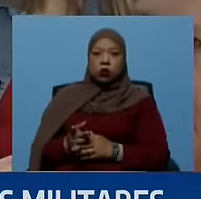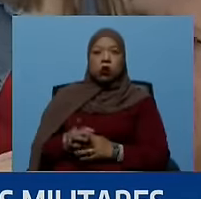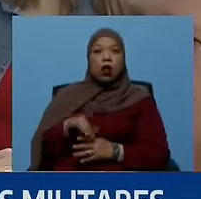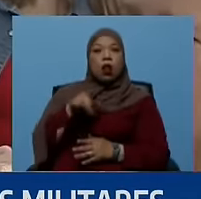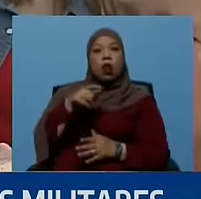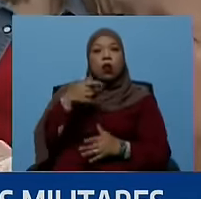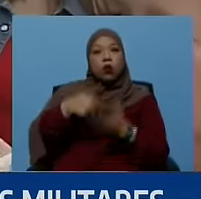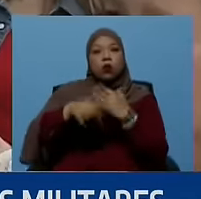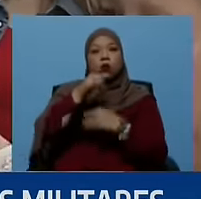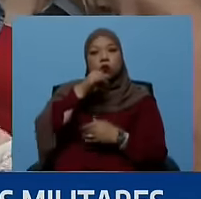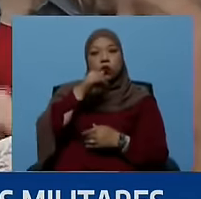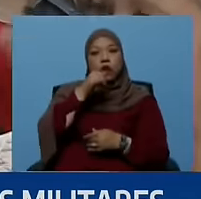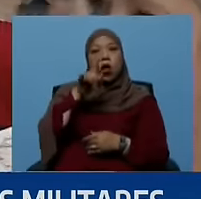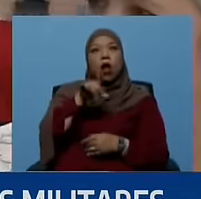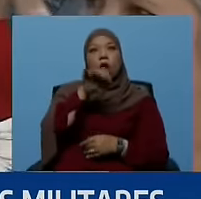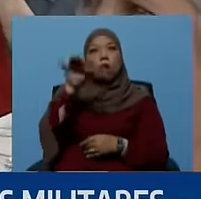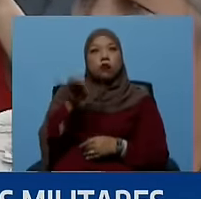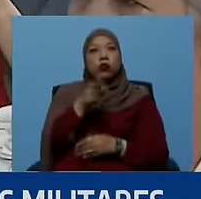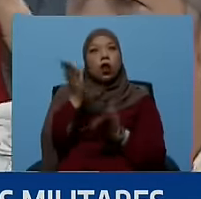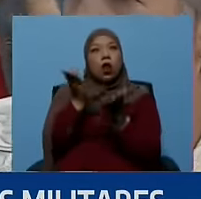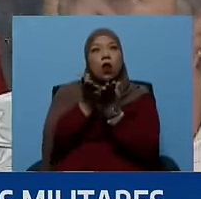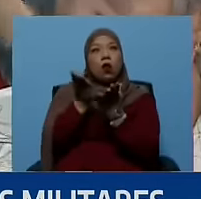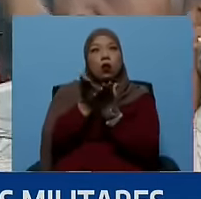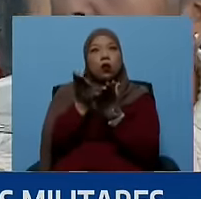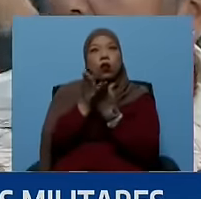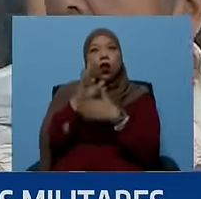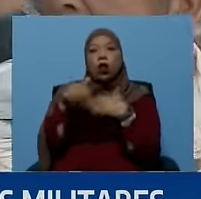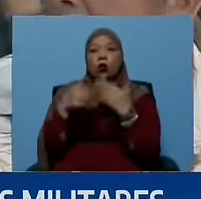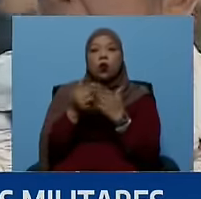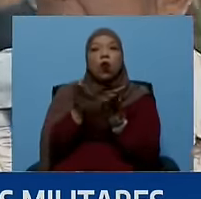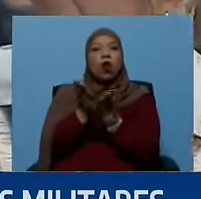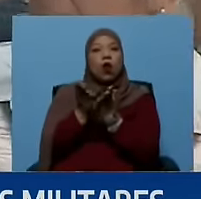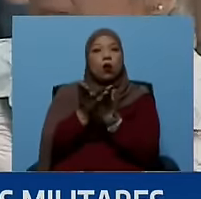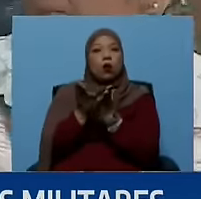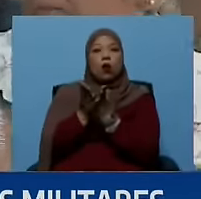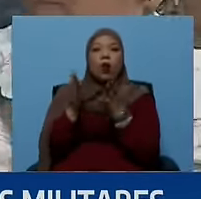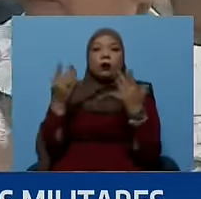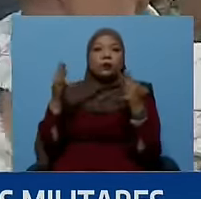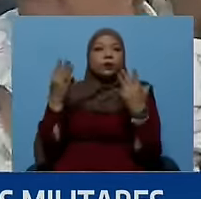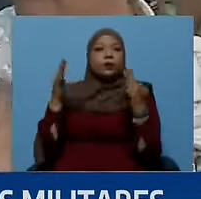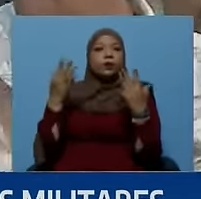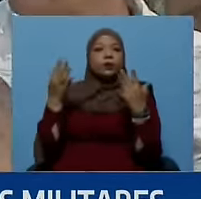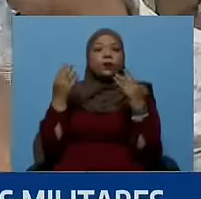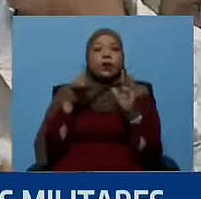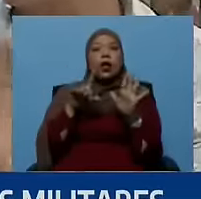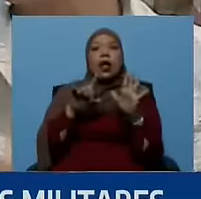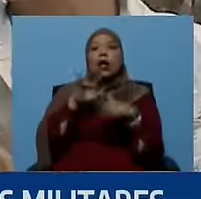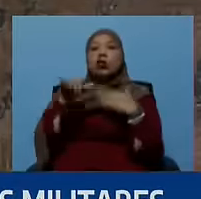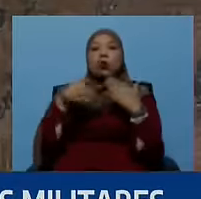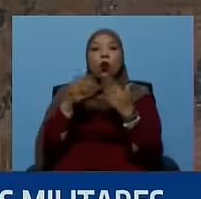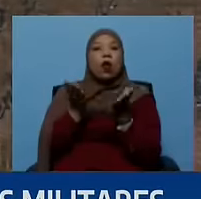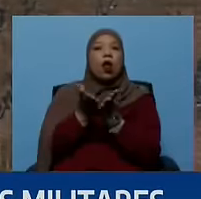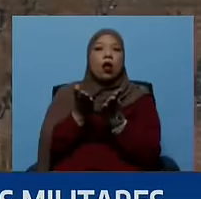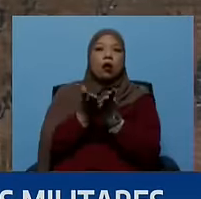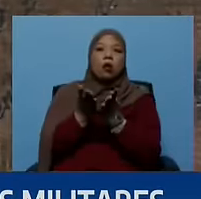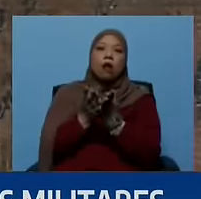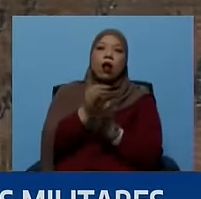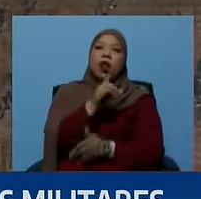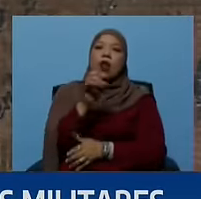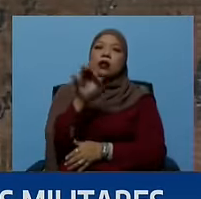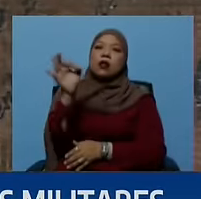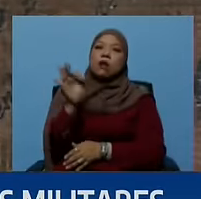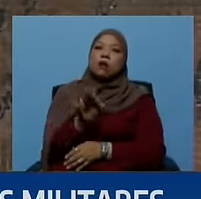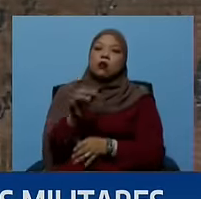paquete el 100% de las unidades educativas del país el 100% de las escuelas los